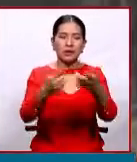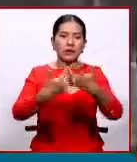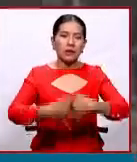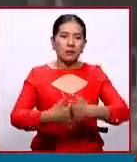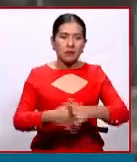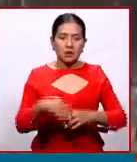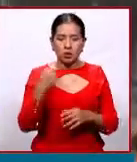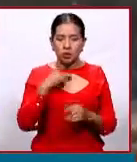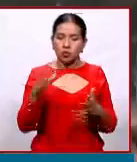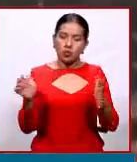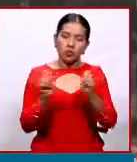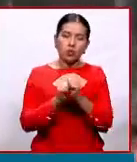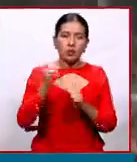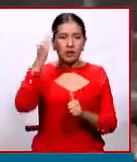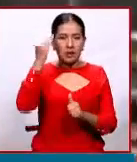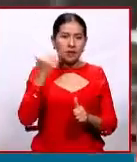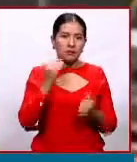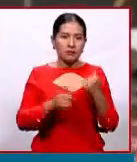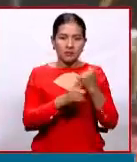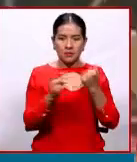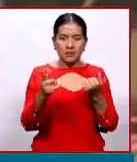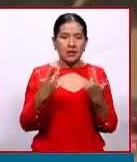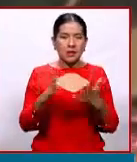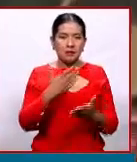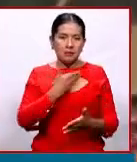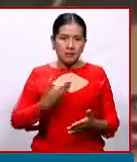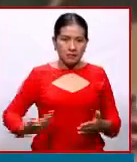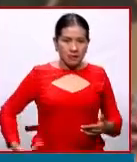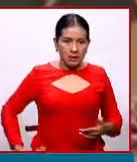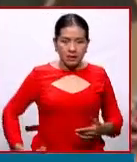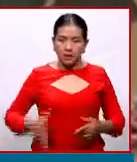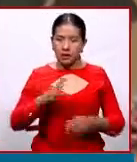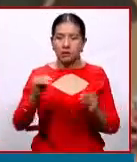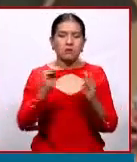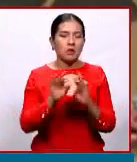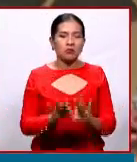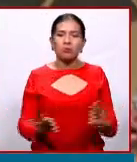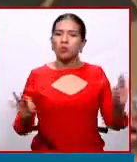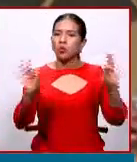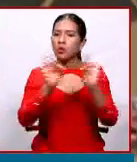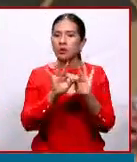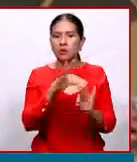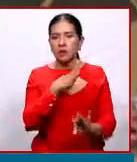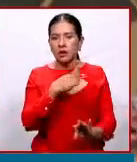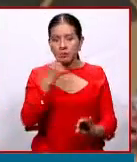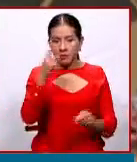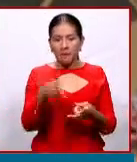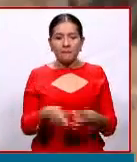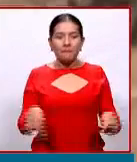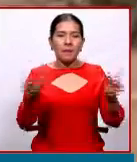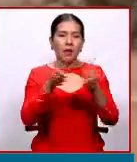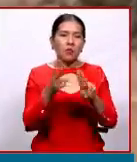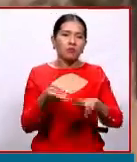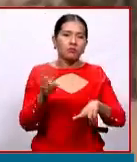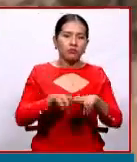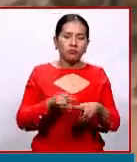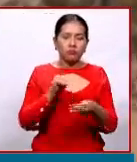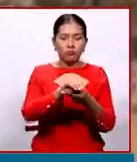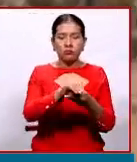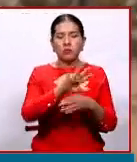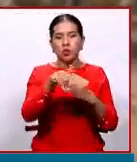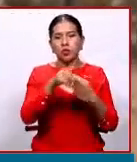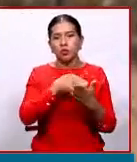estamos haciendo a la cabeza de nuestro presidente, bastante importante para generarle un valor agregado a cada proyecto que